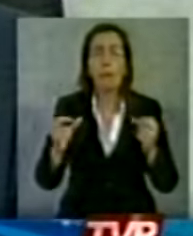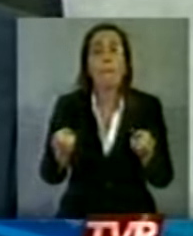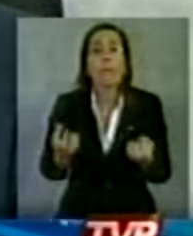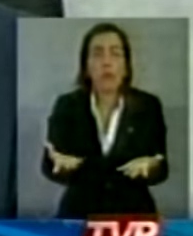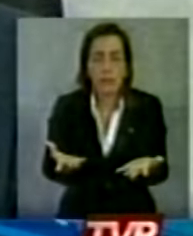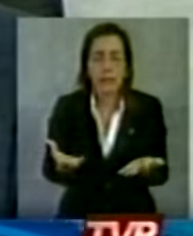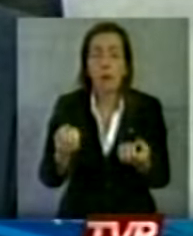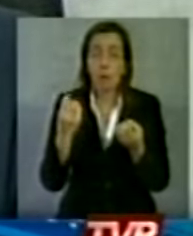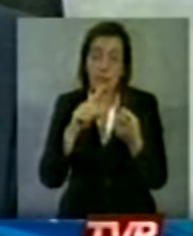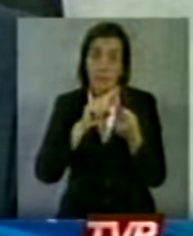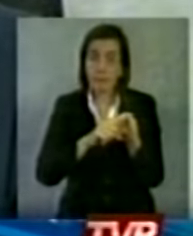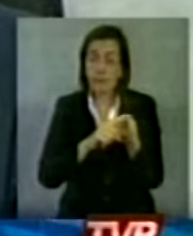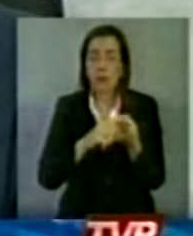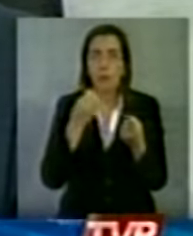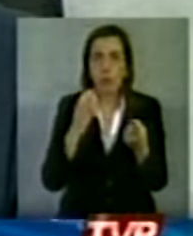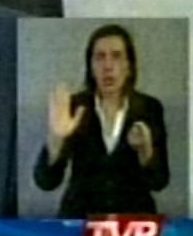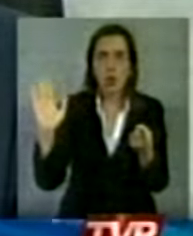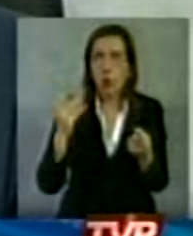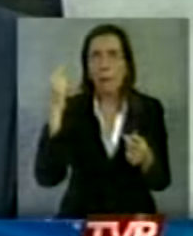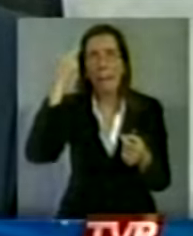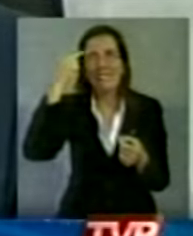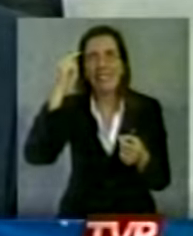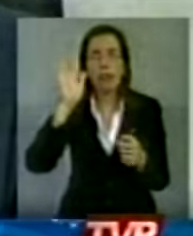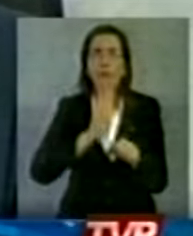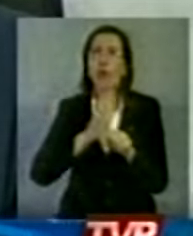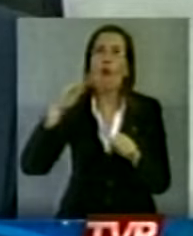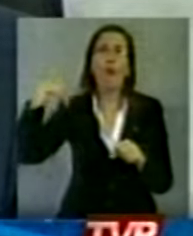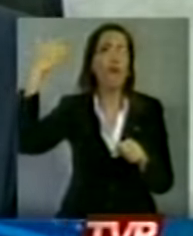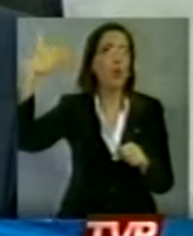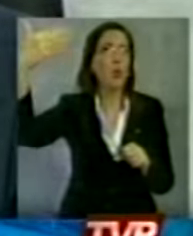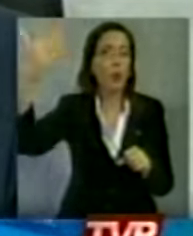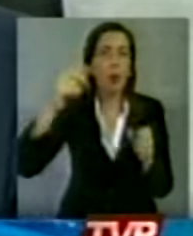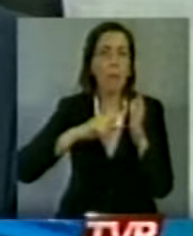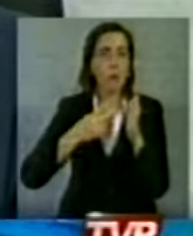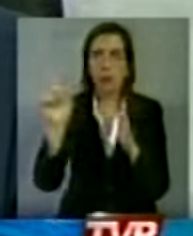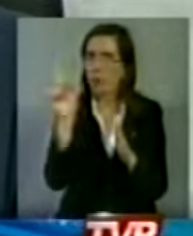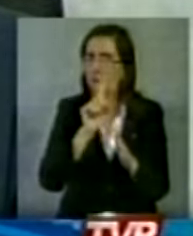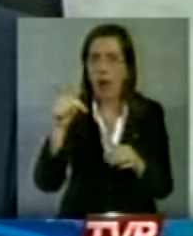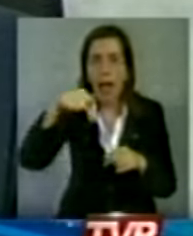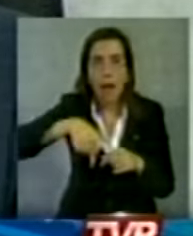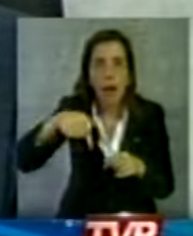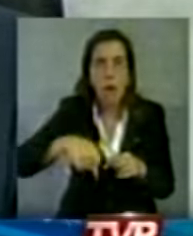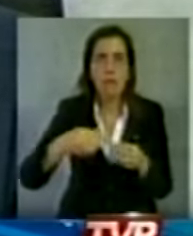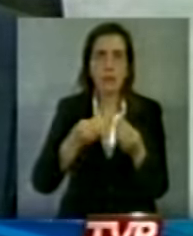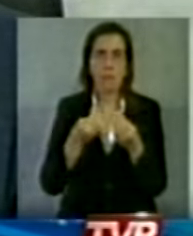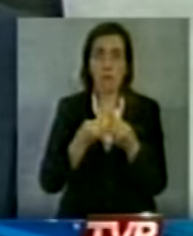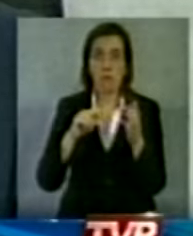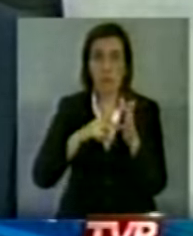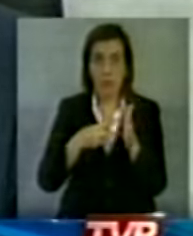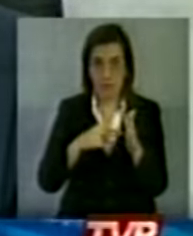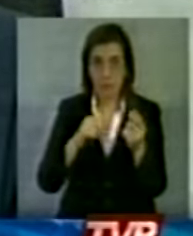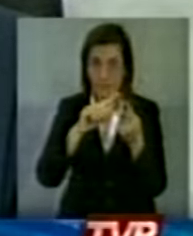por dos motivos, porque ya no es más un problema de las generaciones futuras, sino de las